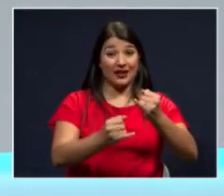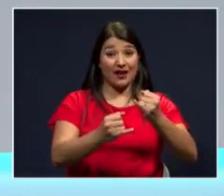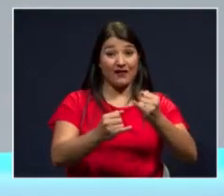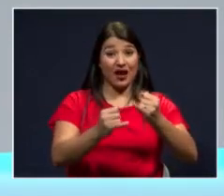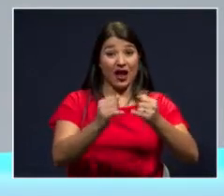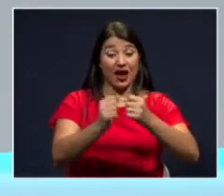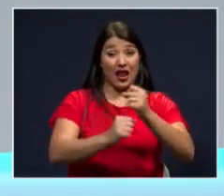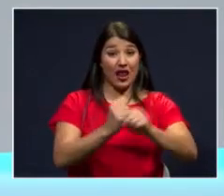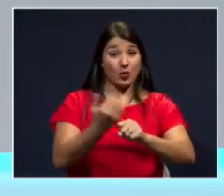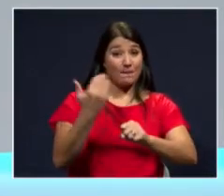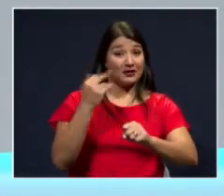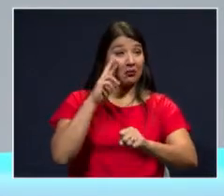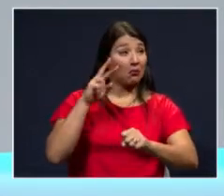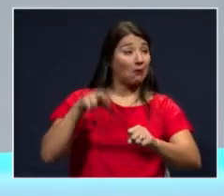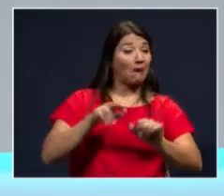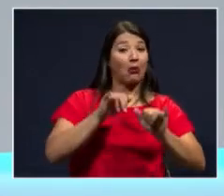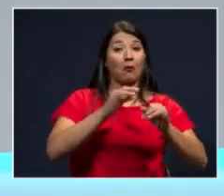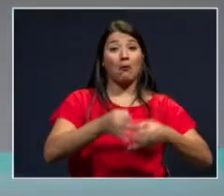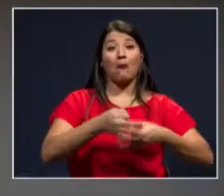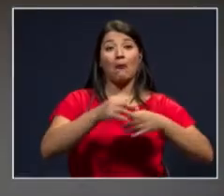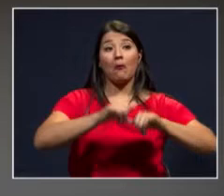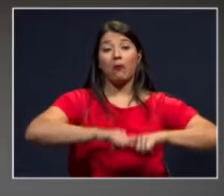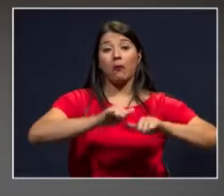los recursos para contratar uno.